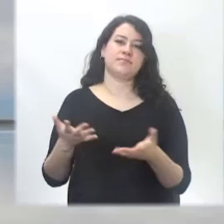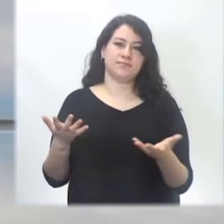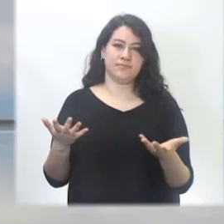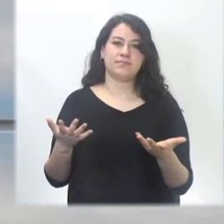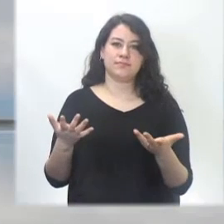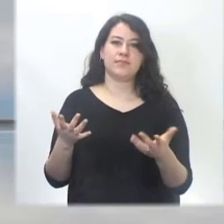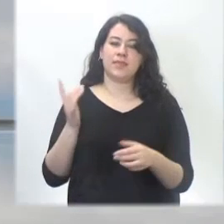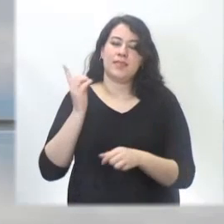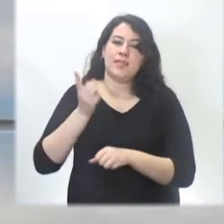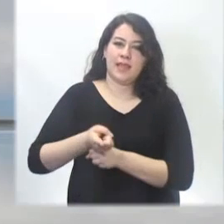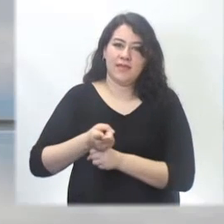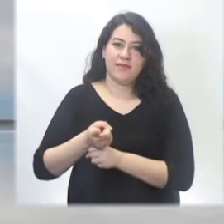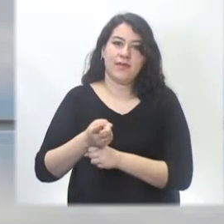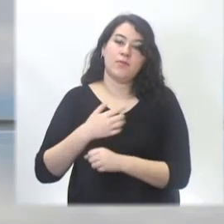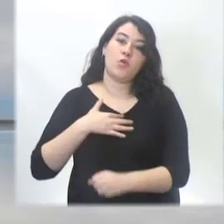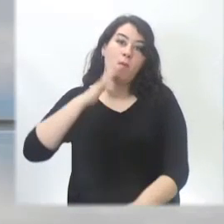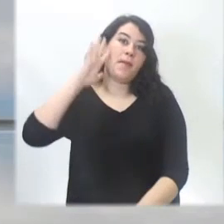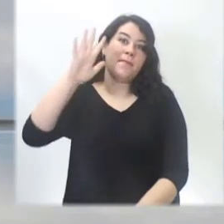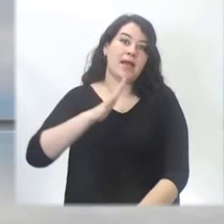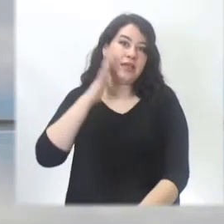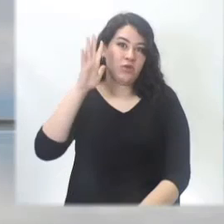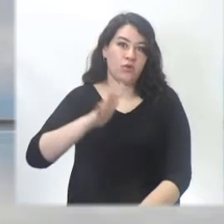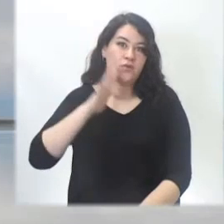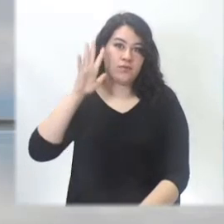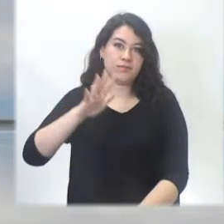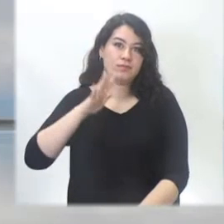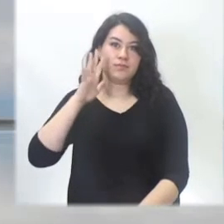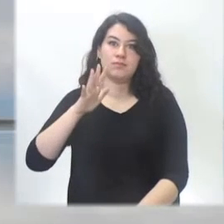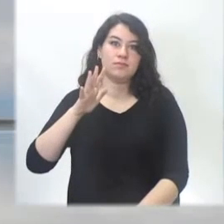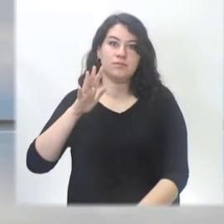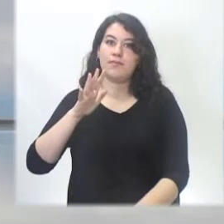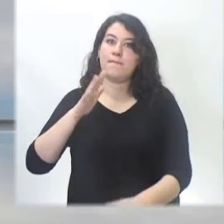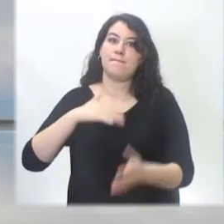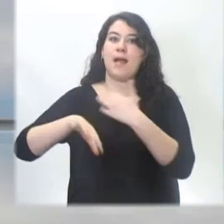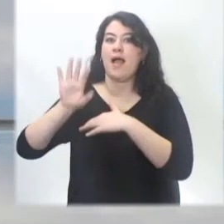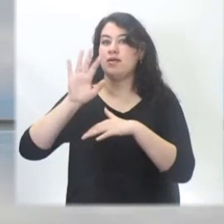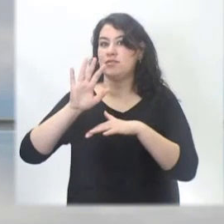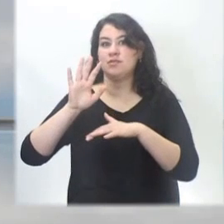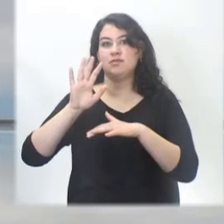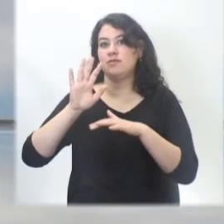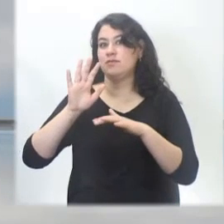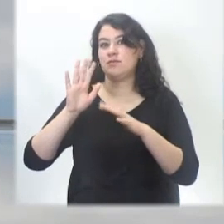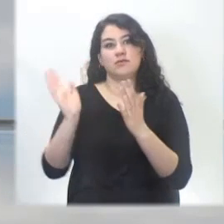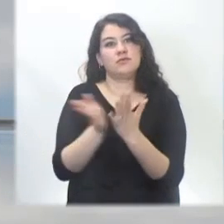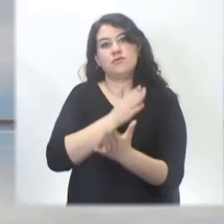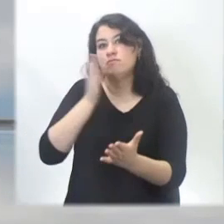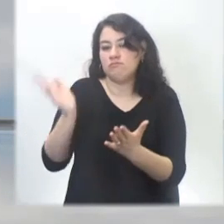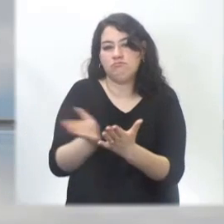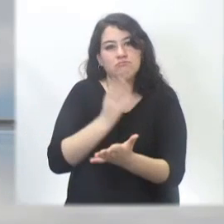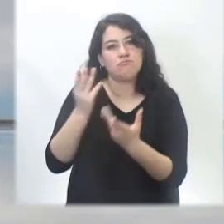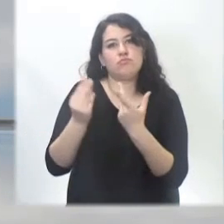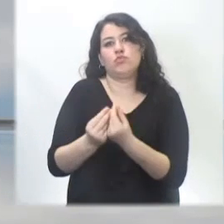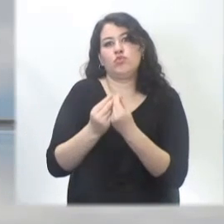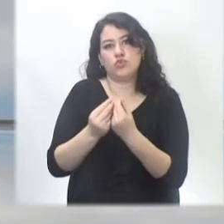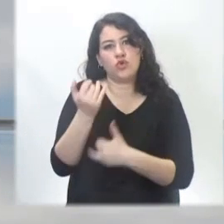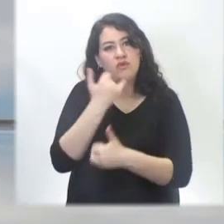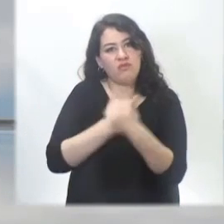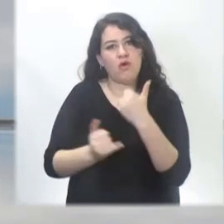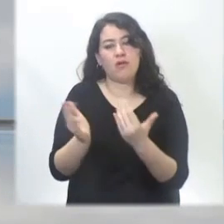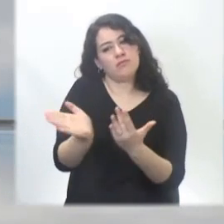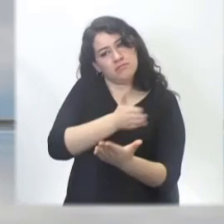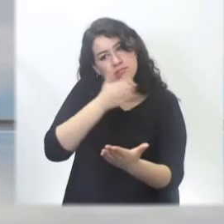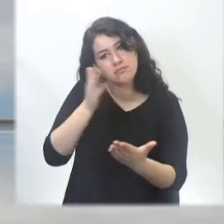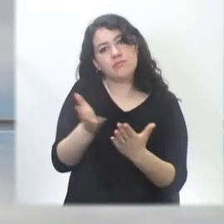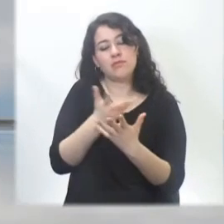o debería tener, imagino yo, decenas de hojas, decenas de informes. Informes que